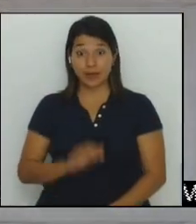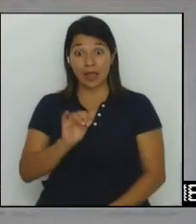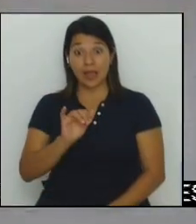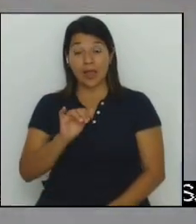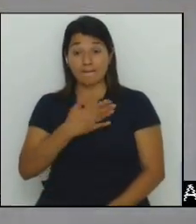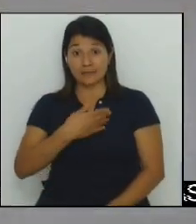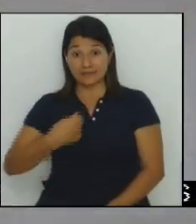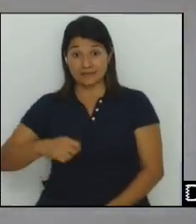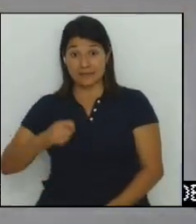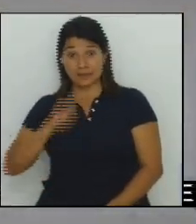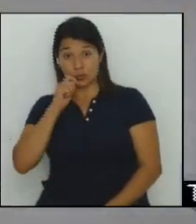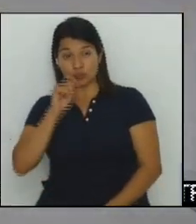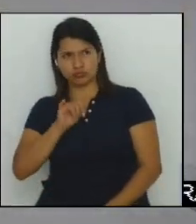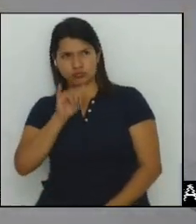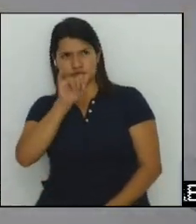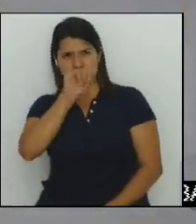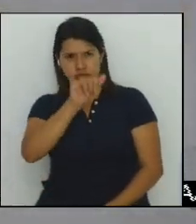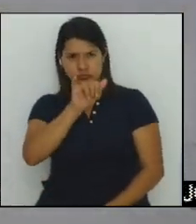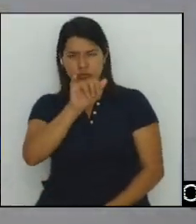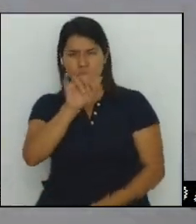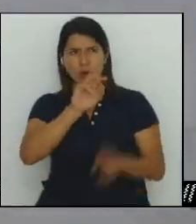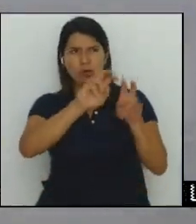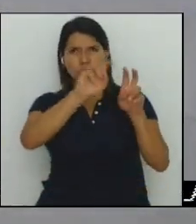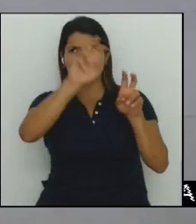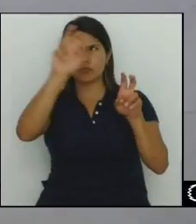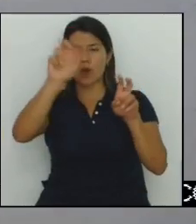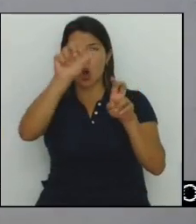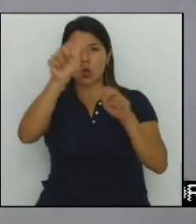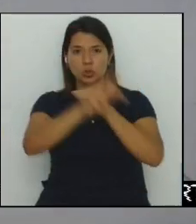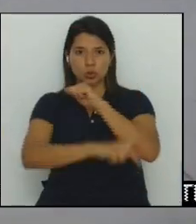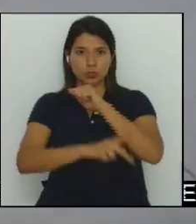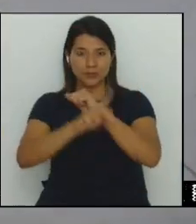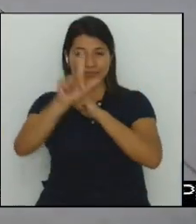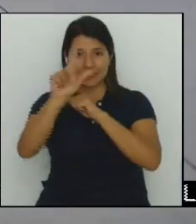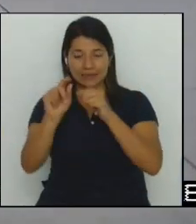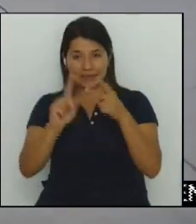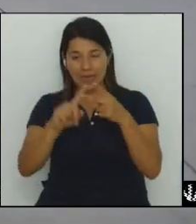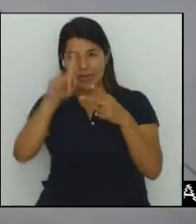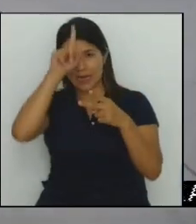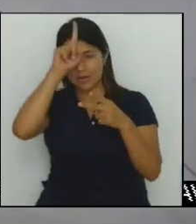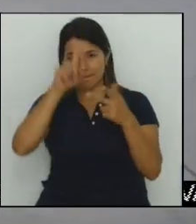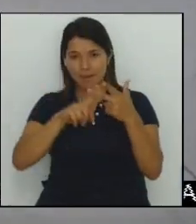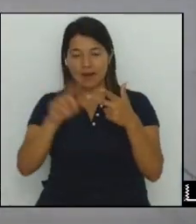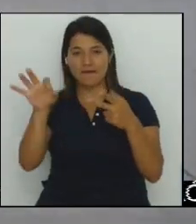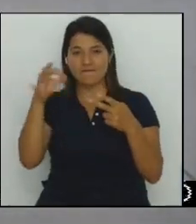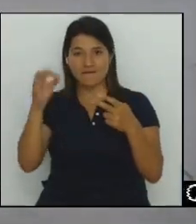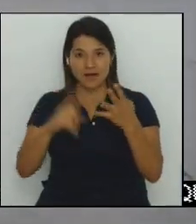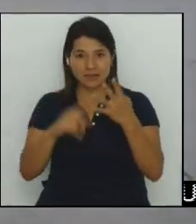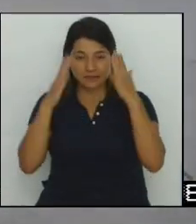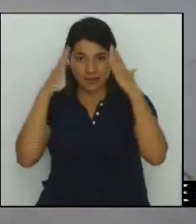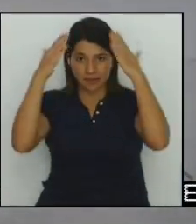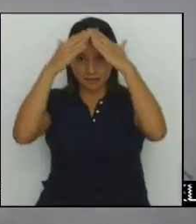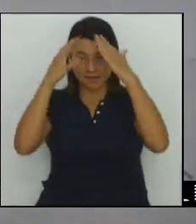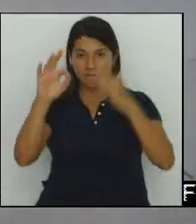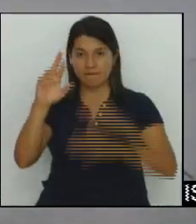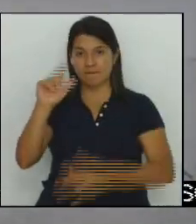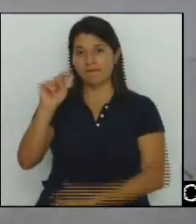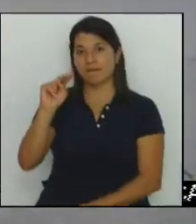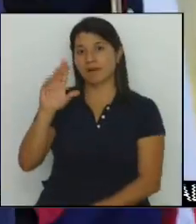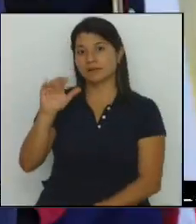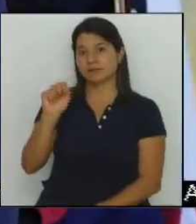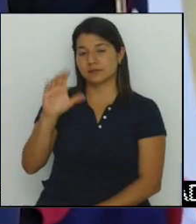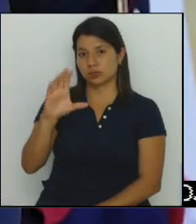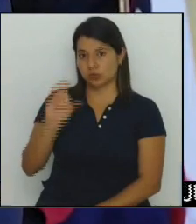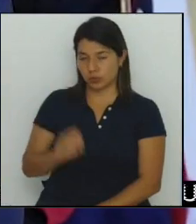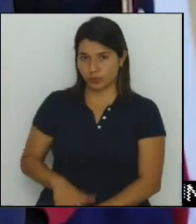se ha reunido tanto con los líderes de Italia, Alemania y Francia como con el Papa Francisco. Tras su visita a Francia,